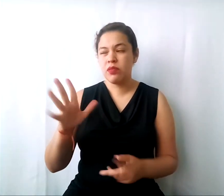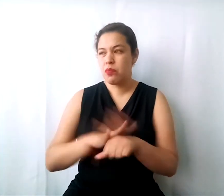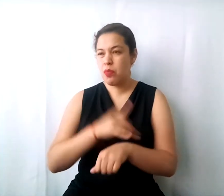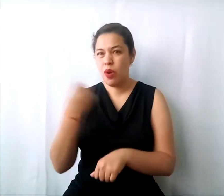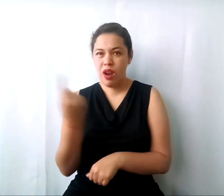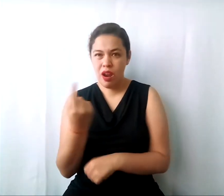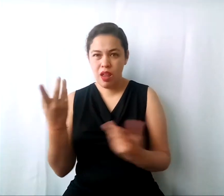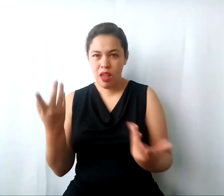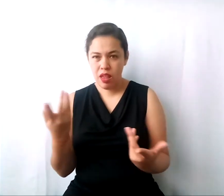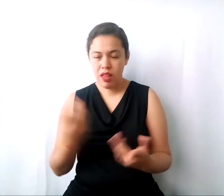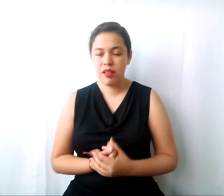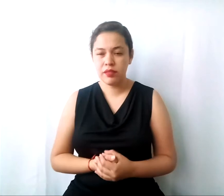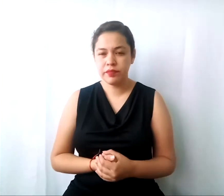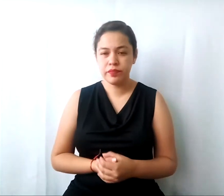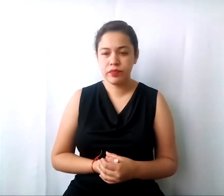¿Por qué se pone a disposición?